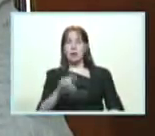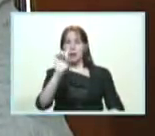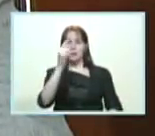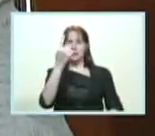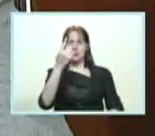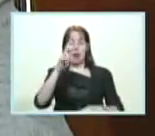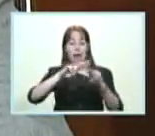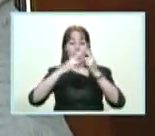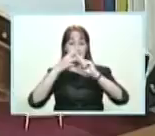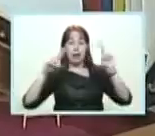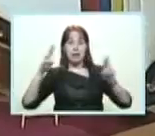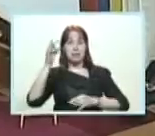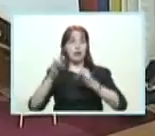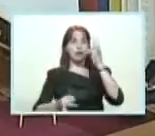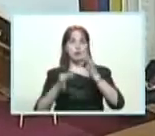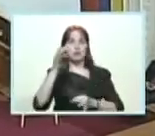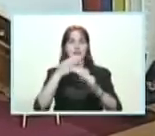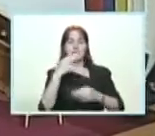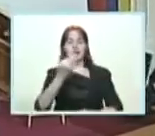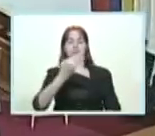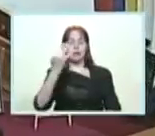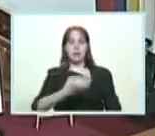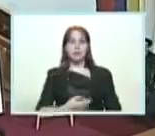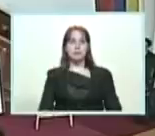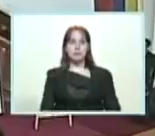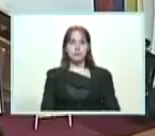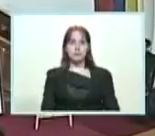principal de paz, de justicia, de verdad.